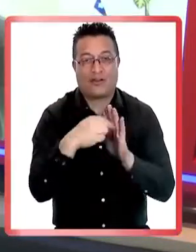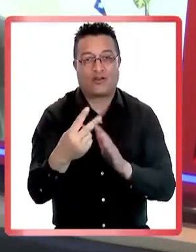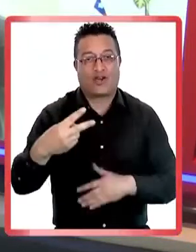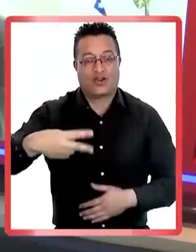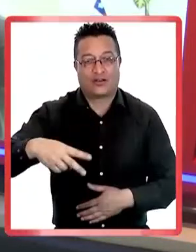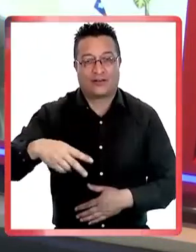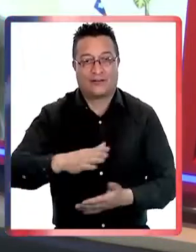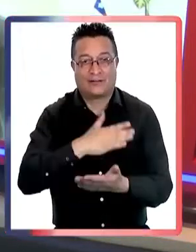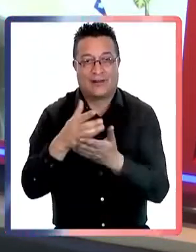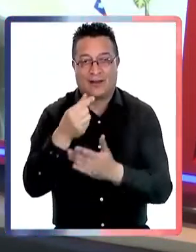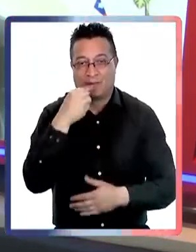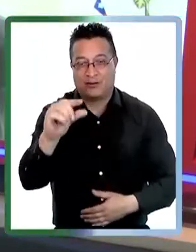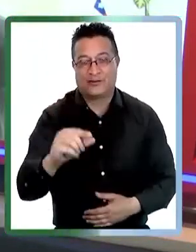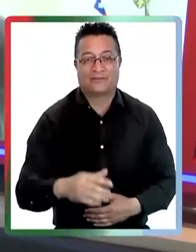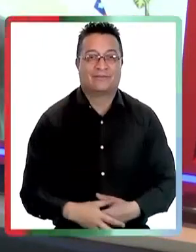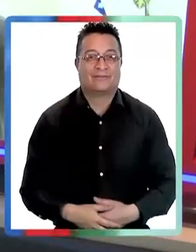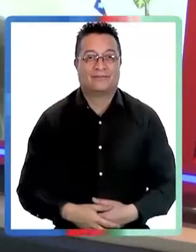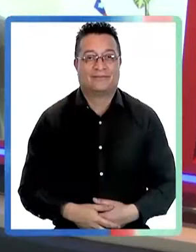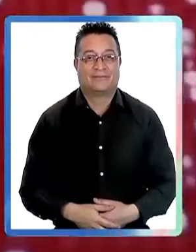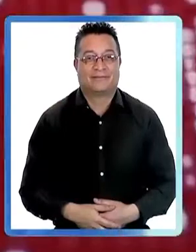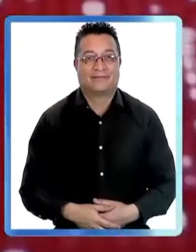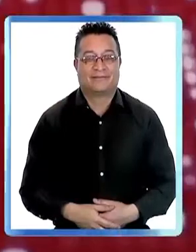Portavoz Noticias. Hasta pronto.